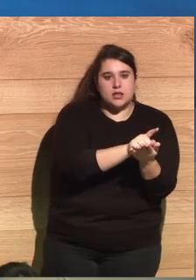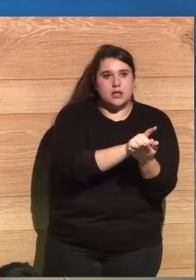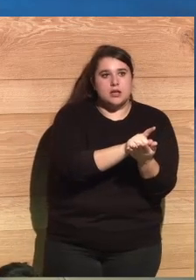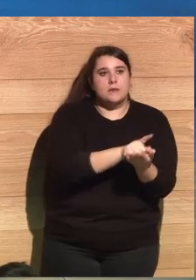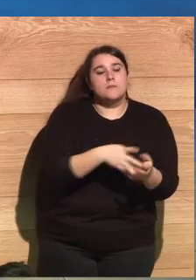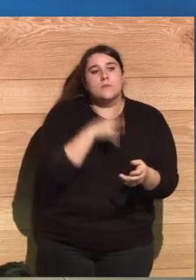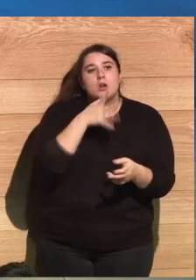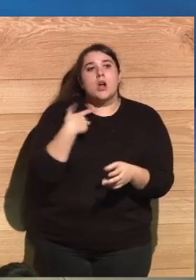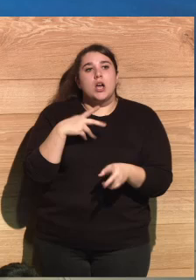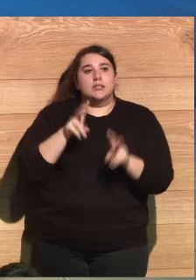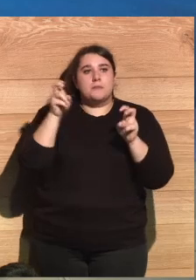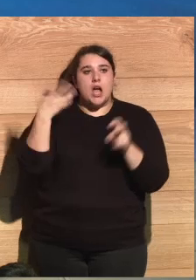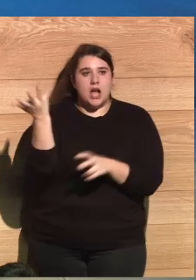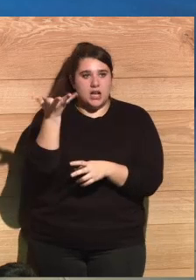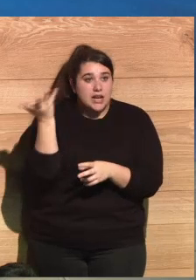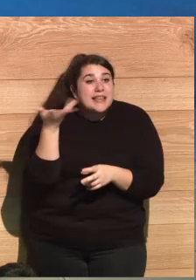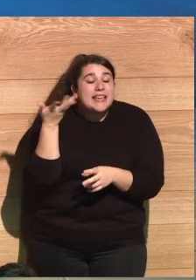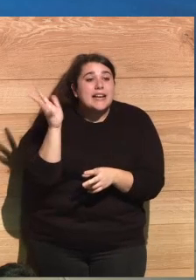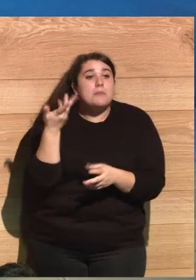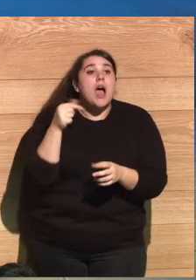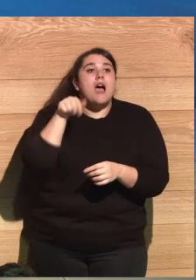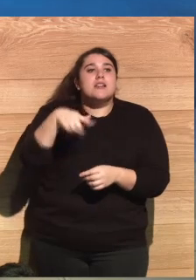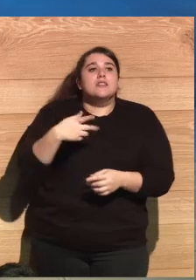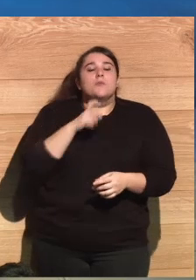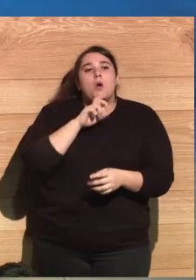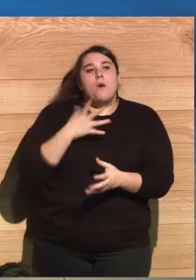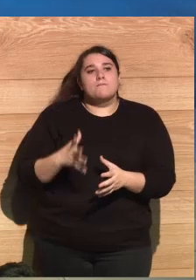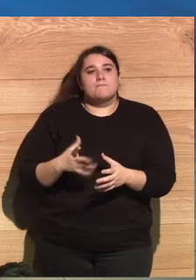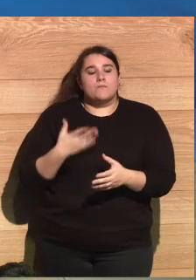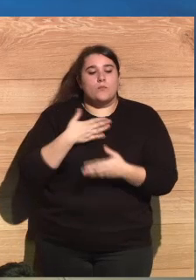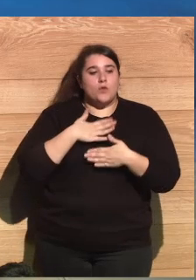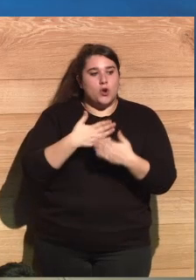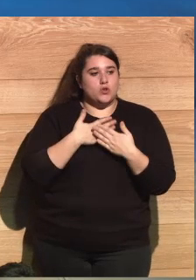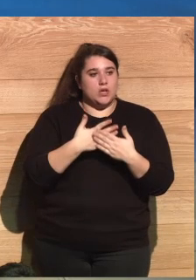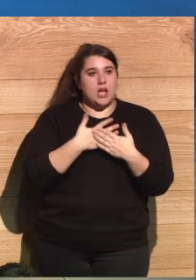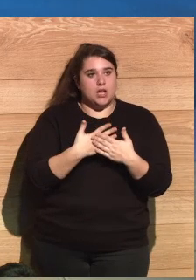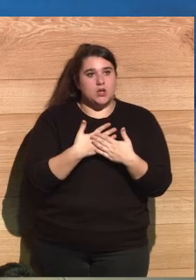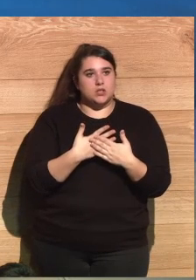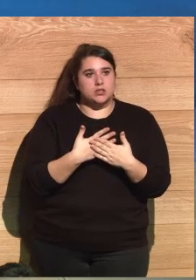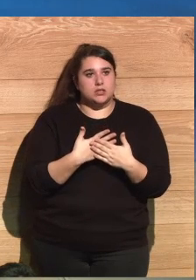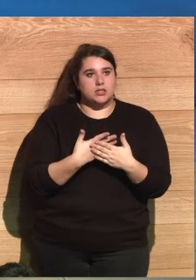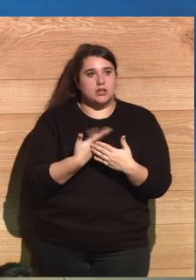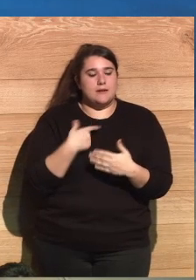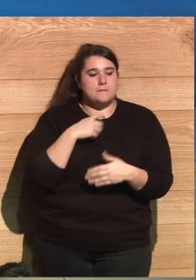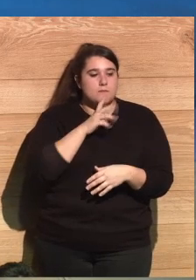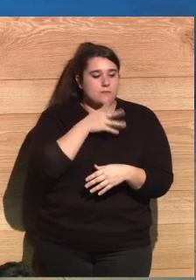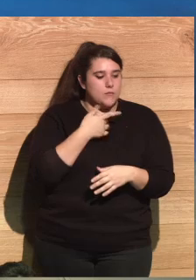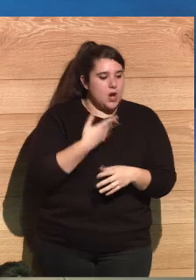temas climatológicos, era que había como una bolsa de voluntarios que eran veteranos de